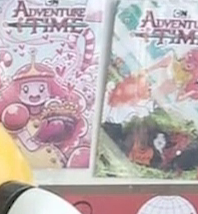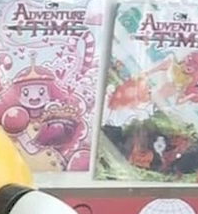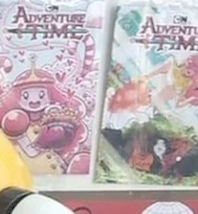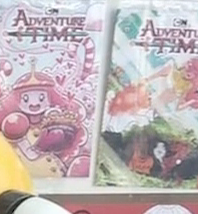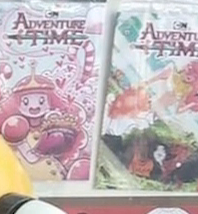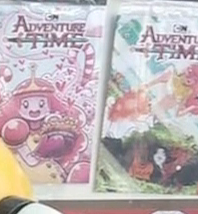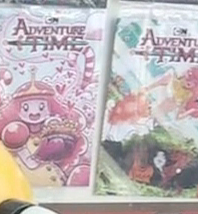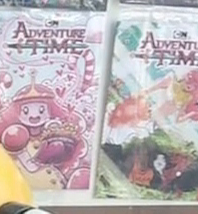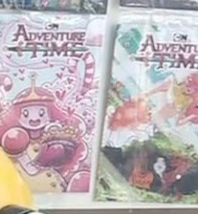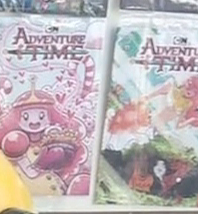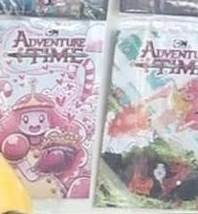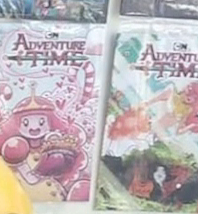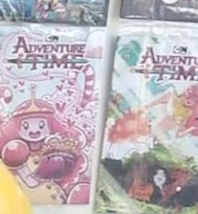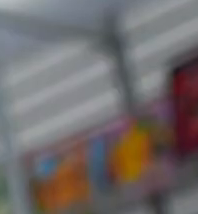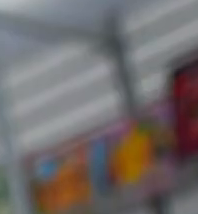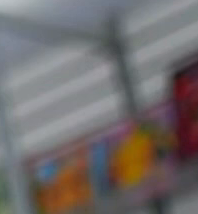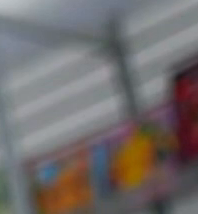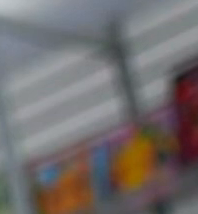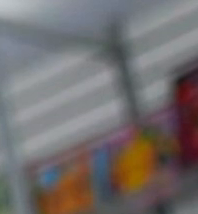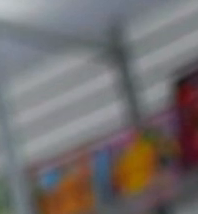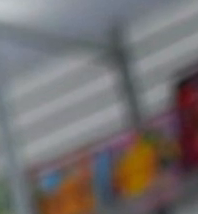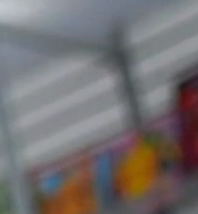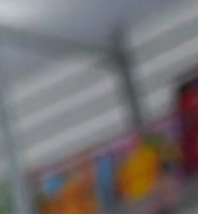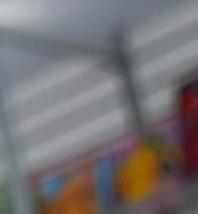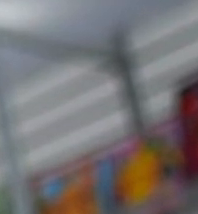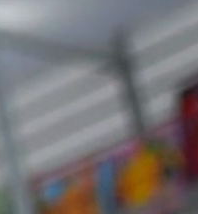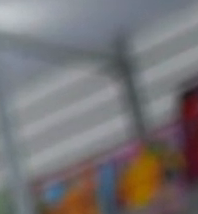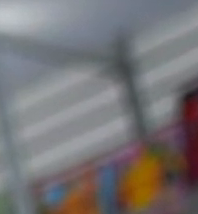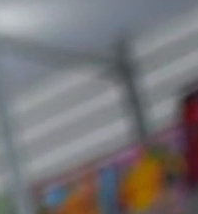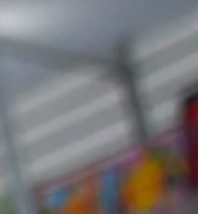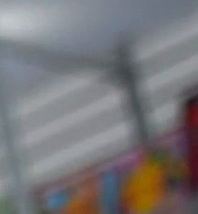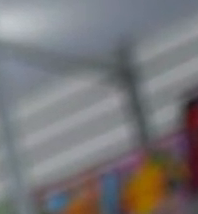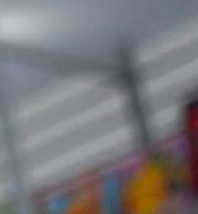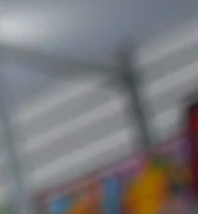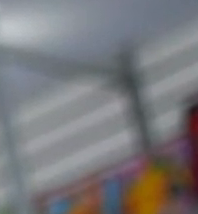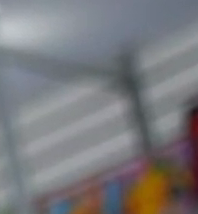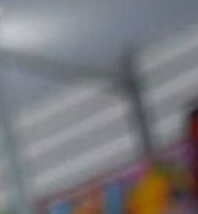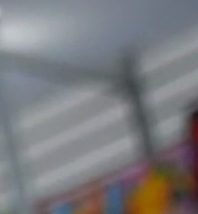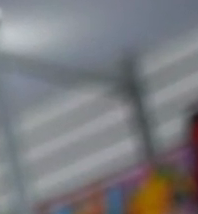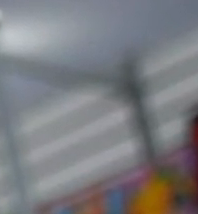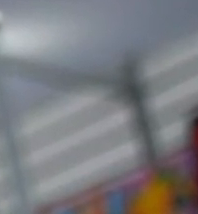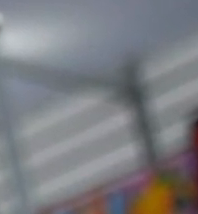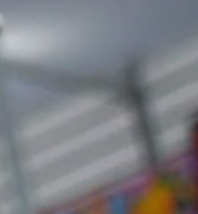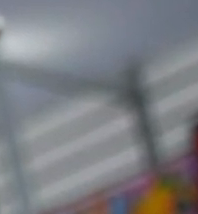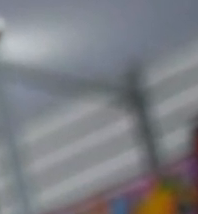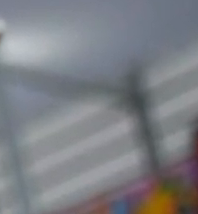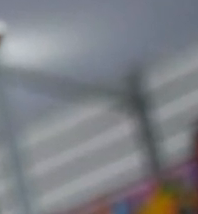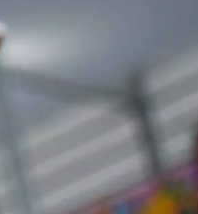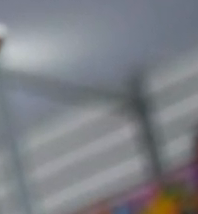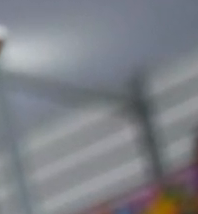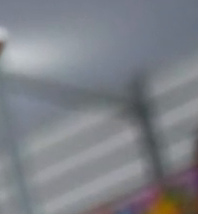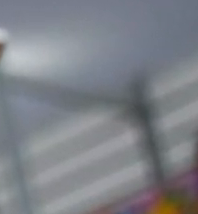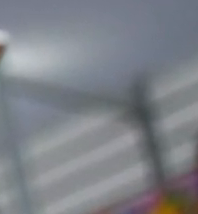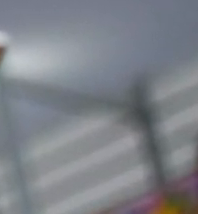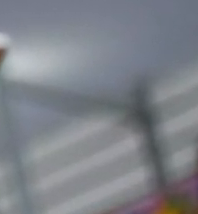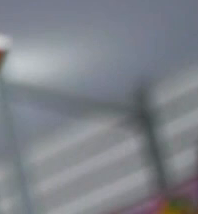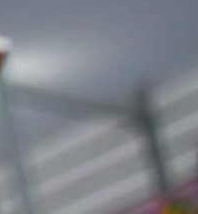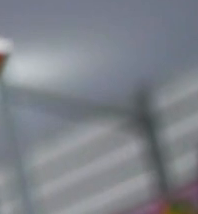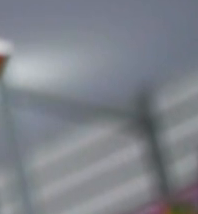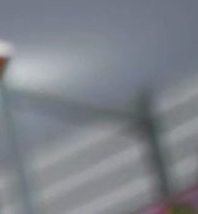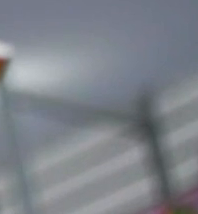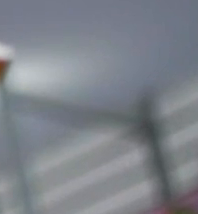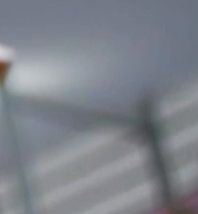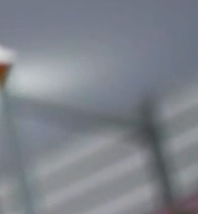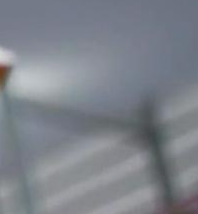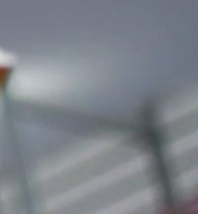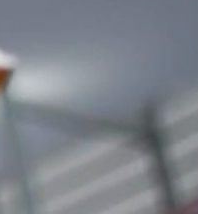bajo costo. Recordamos también que esta es una feria realmente de las pocas que no se cobra la entrada, así